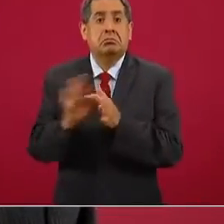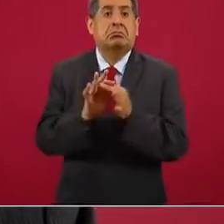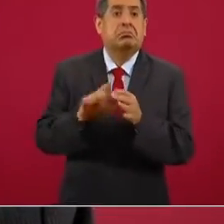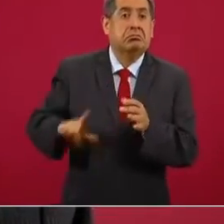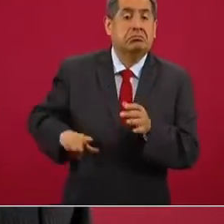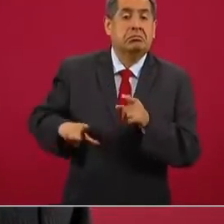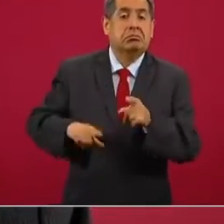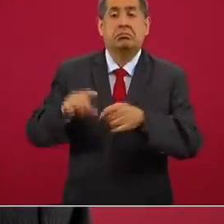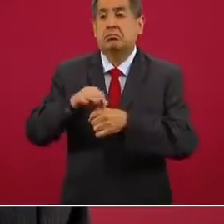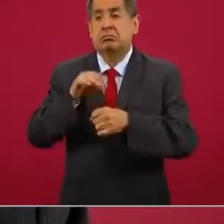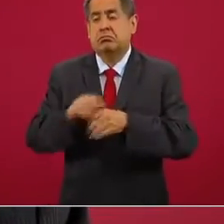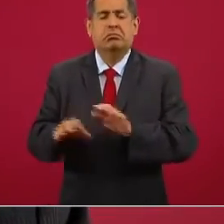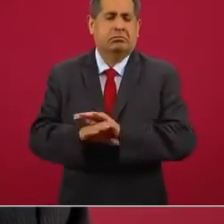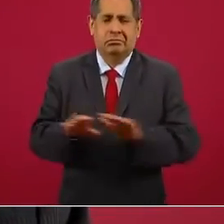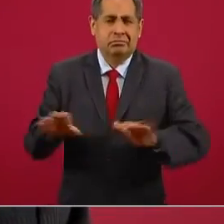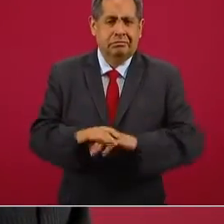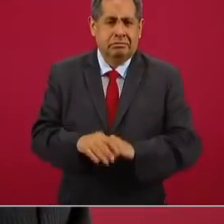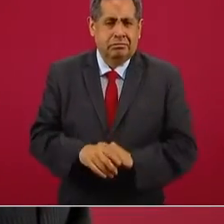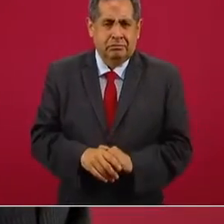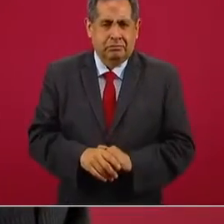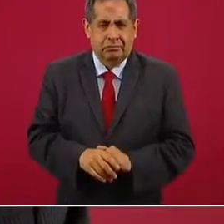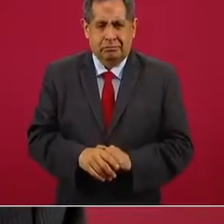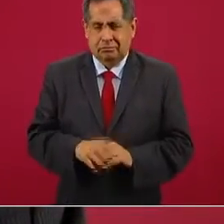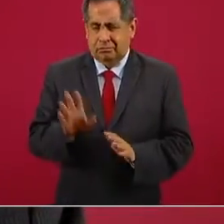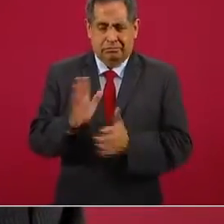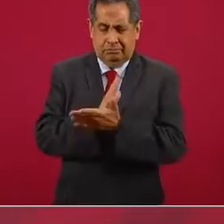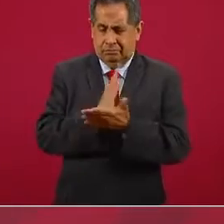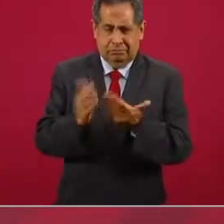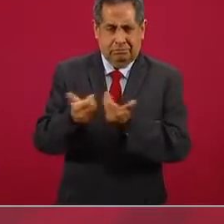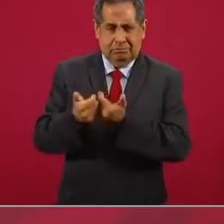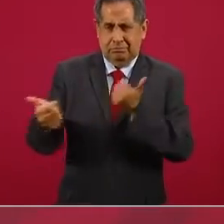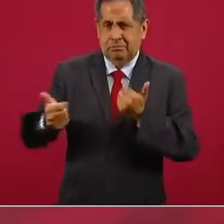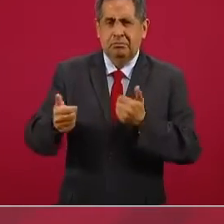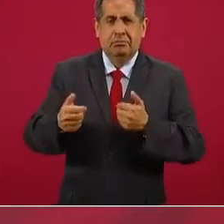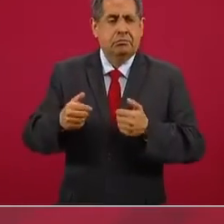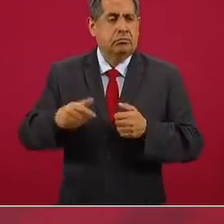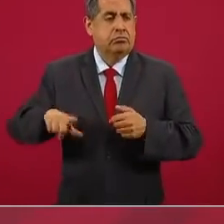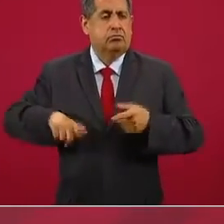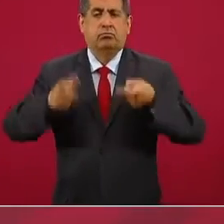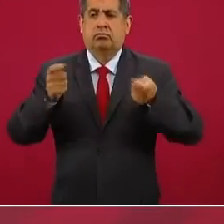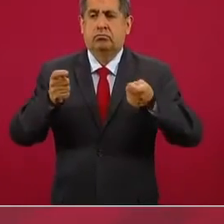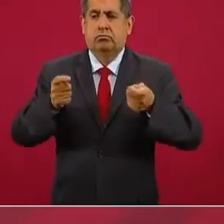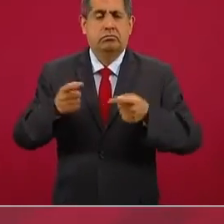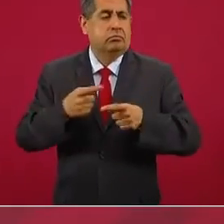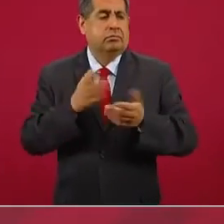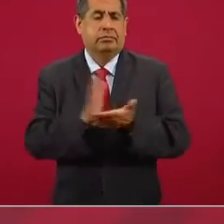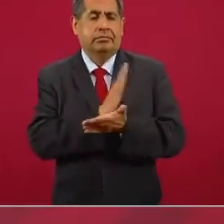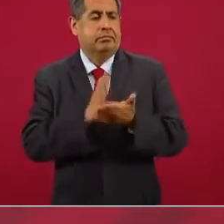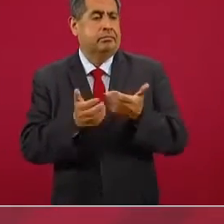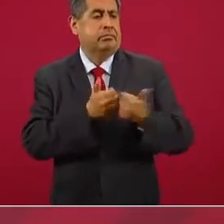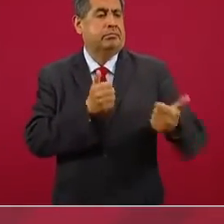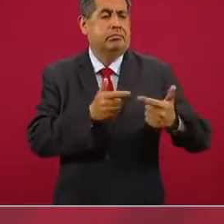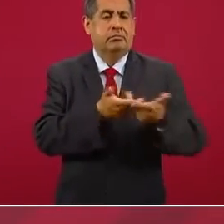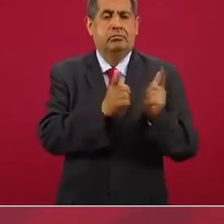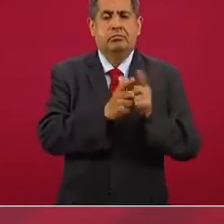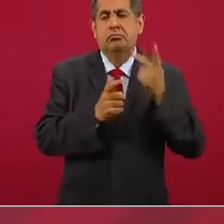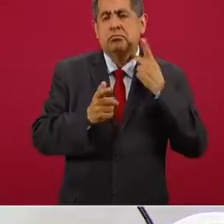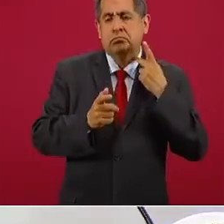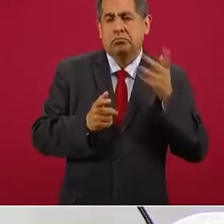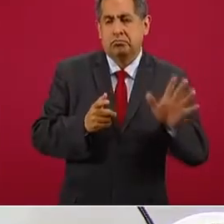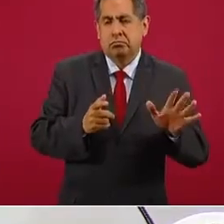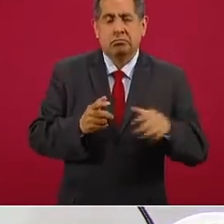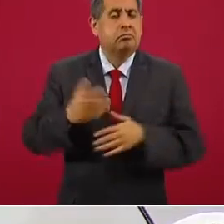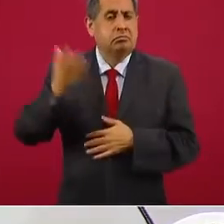con las elecciones. Una cosa es el gobierno y otra cosa son los partidos. Y antes